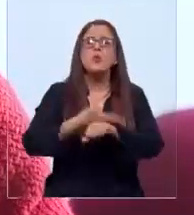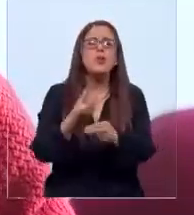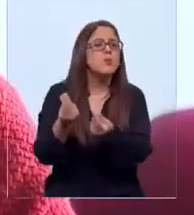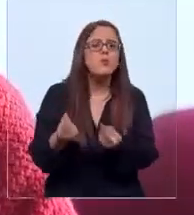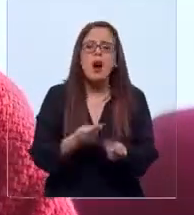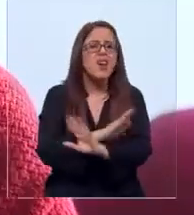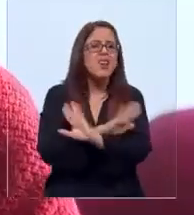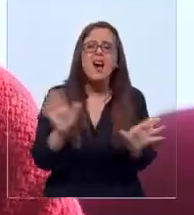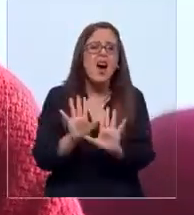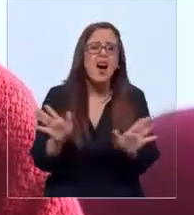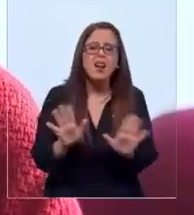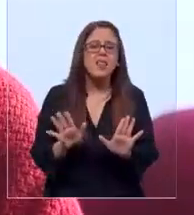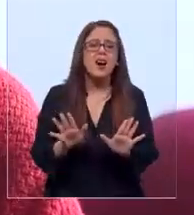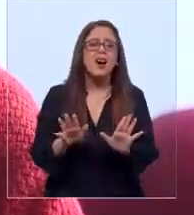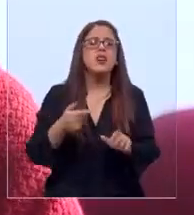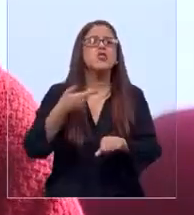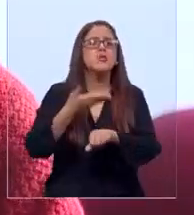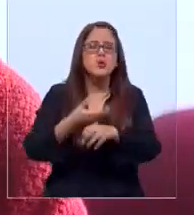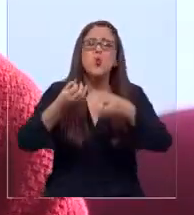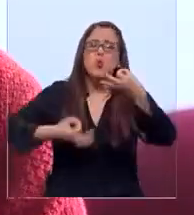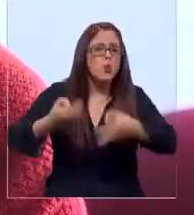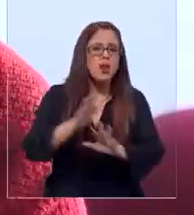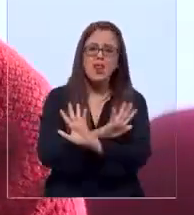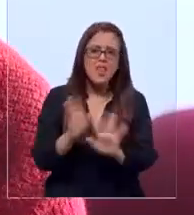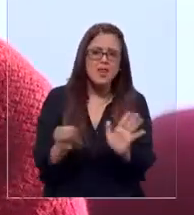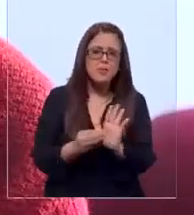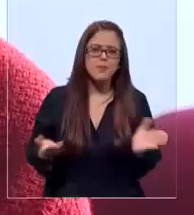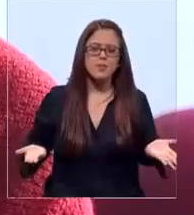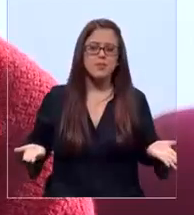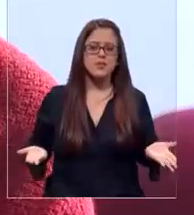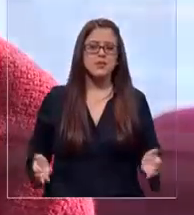dinero, yo no pido nada, yo pido justicia.